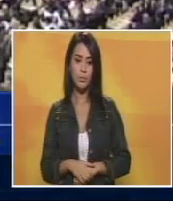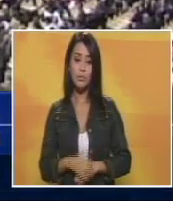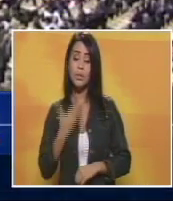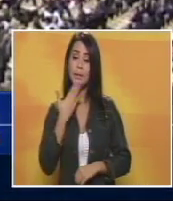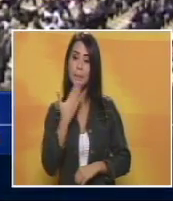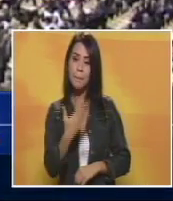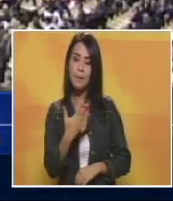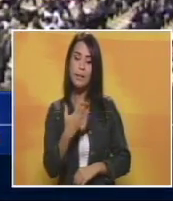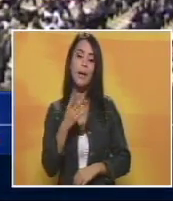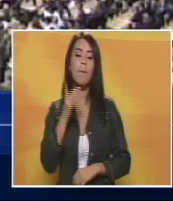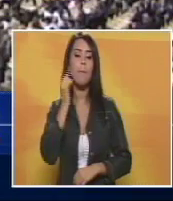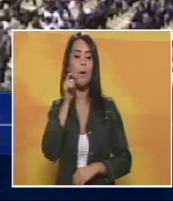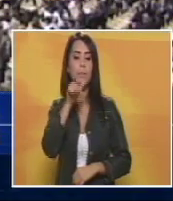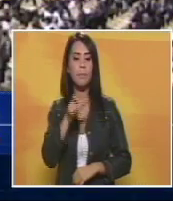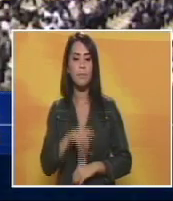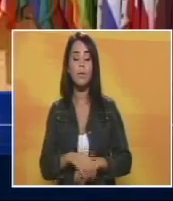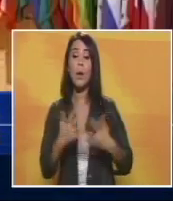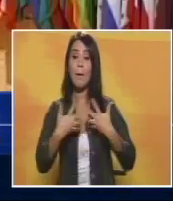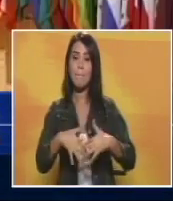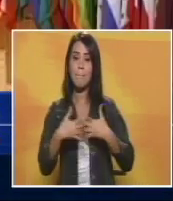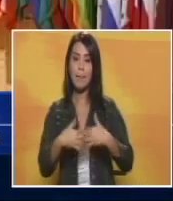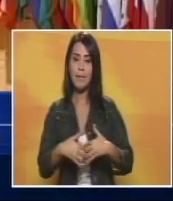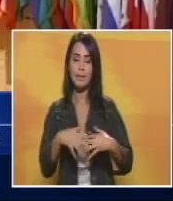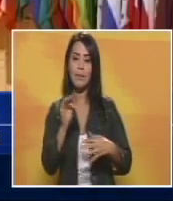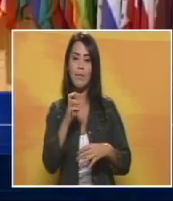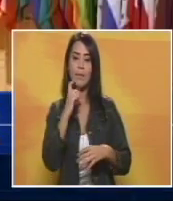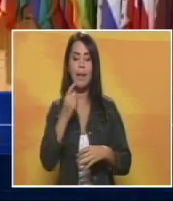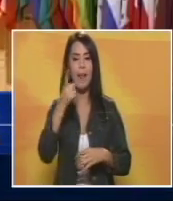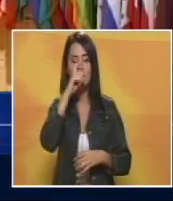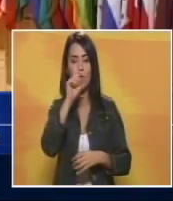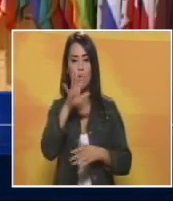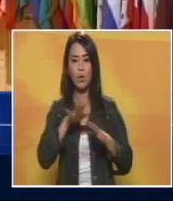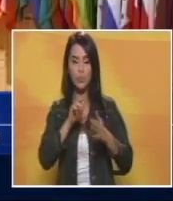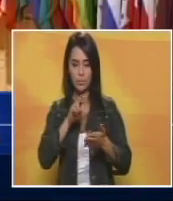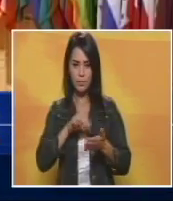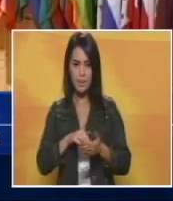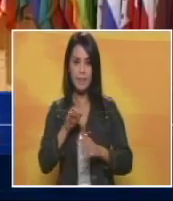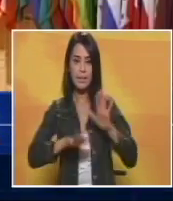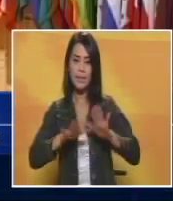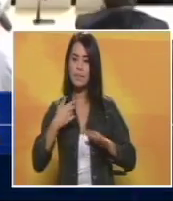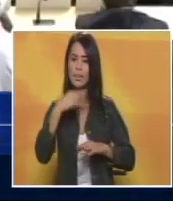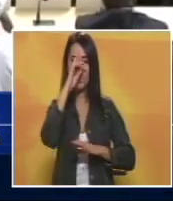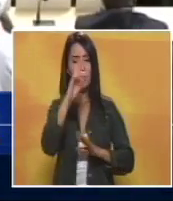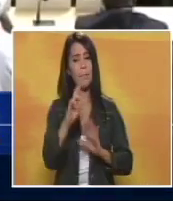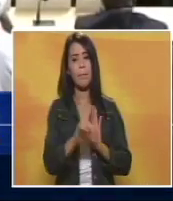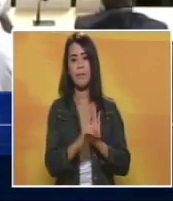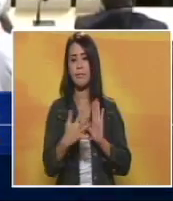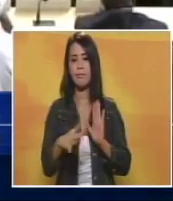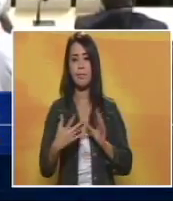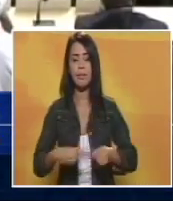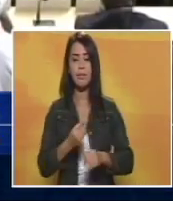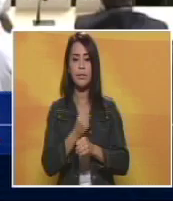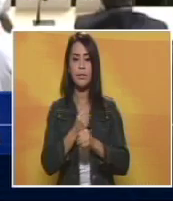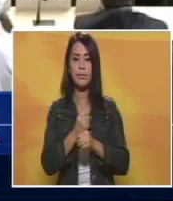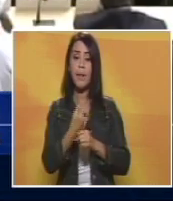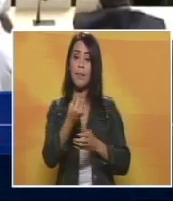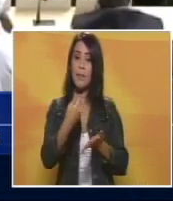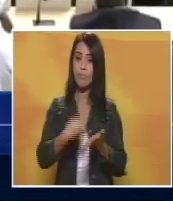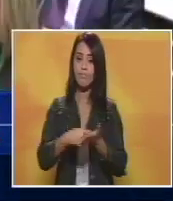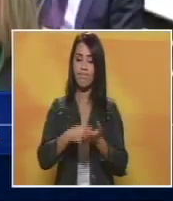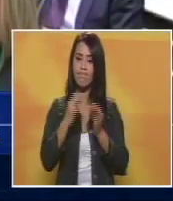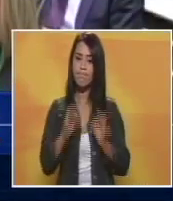hecha por la patronal venezolana Fede Cámaras en el año 2015 debido a diversas violaciones de los convenios de fijación de salarios